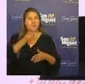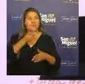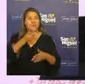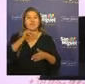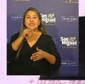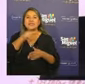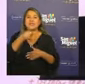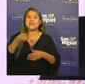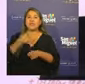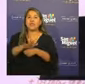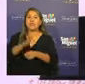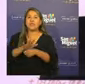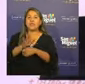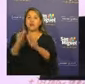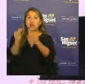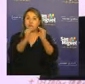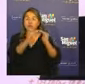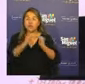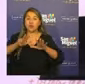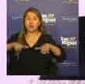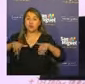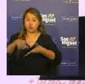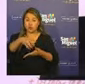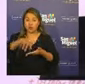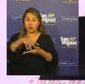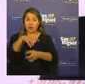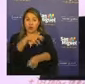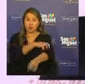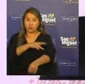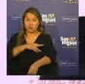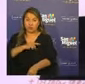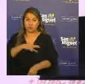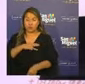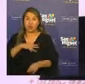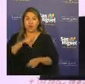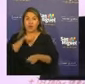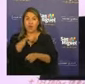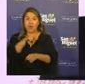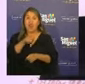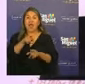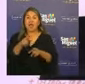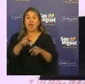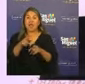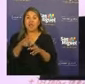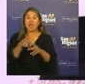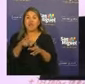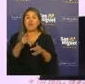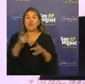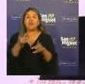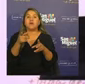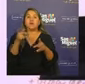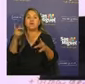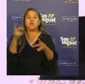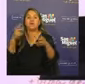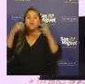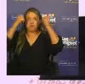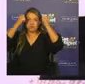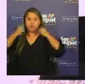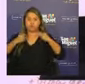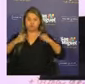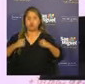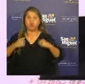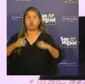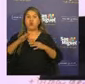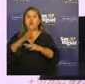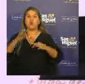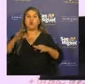115 domicilios en 18 comunas de la región metropolitana. Se abrieron tan rápido con estos nuevos implementos de irrupción que no hubo